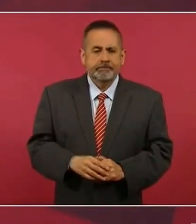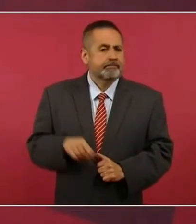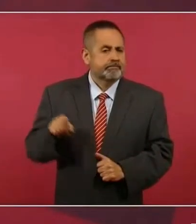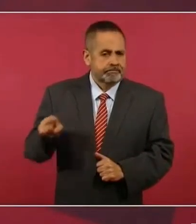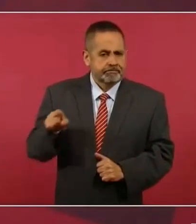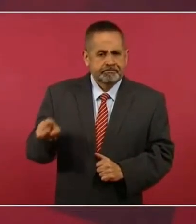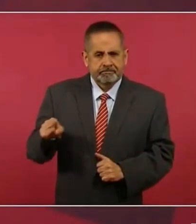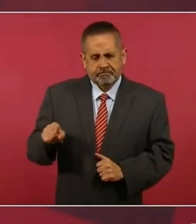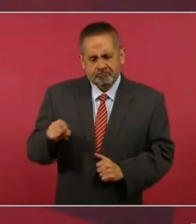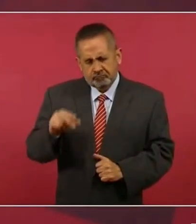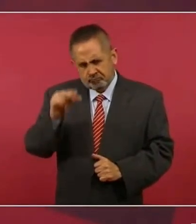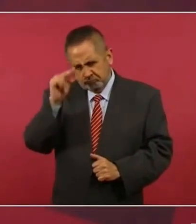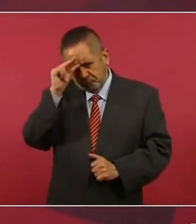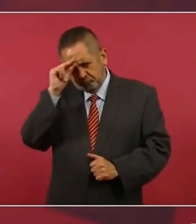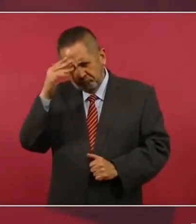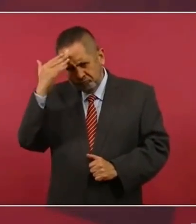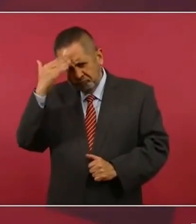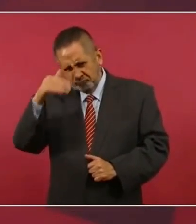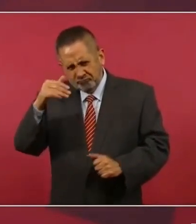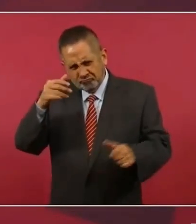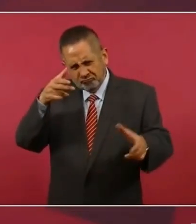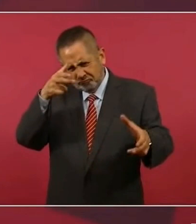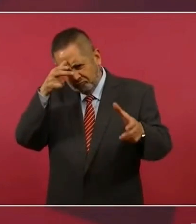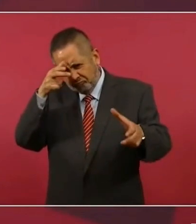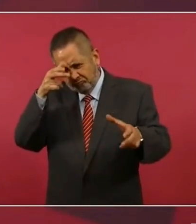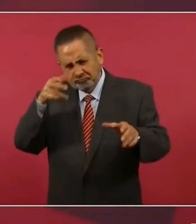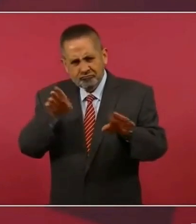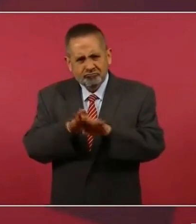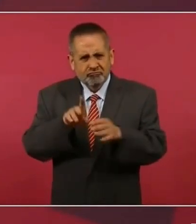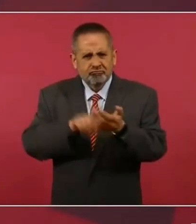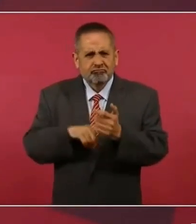mucha capacidad para